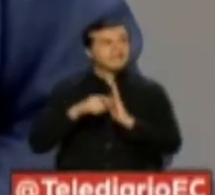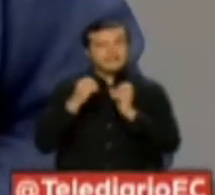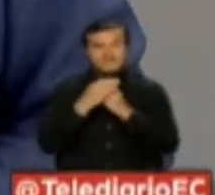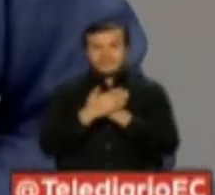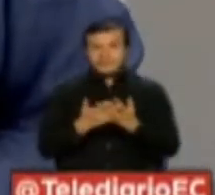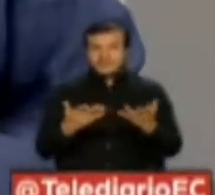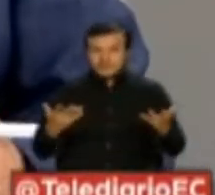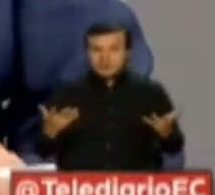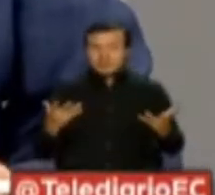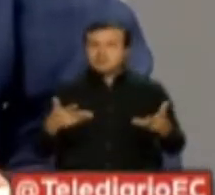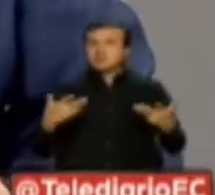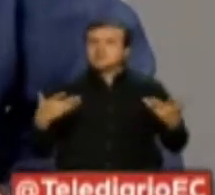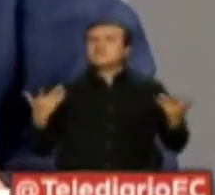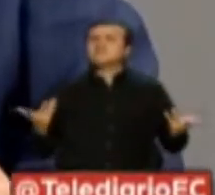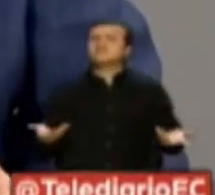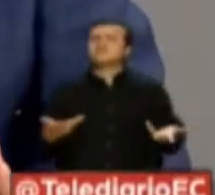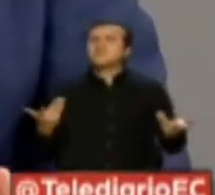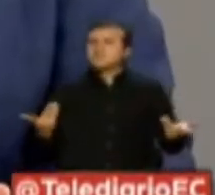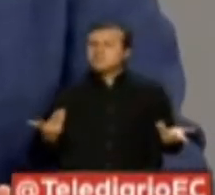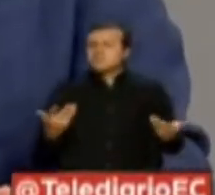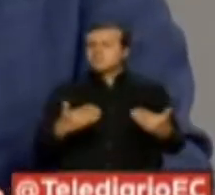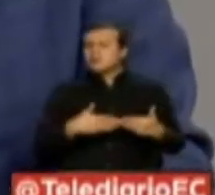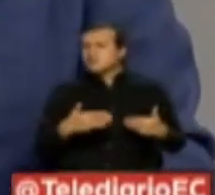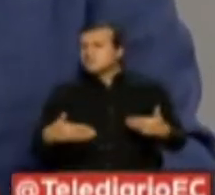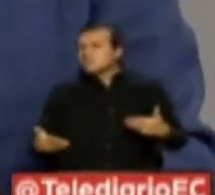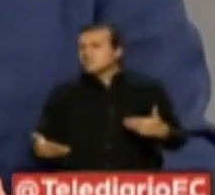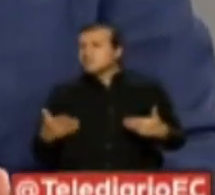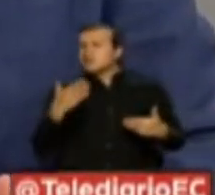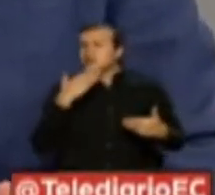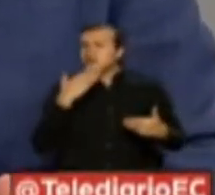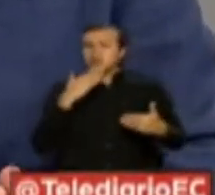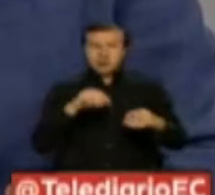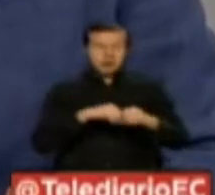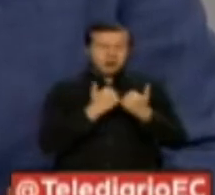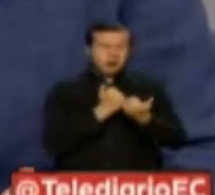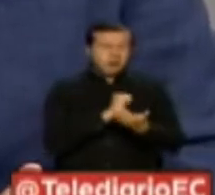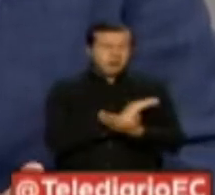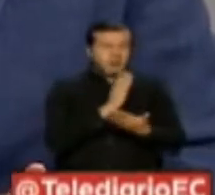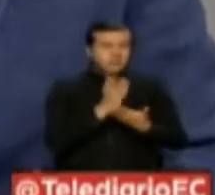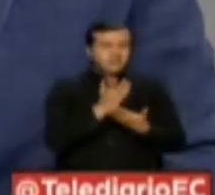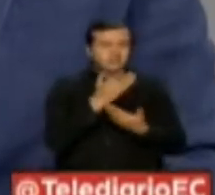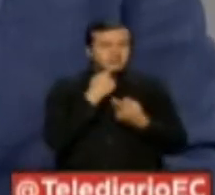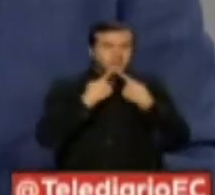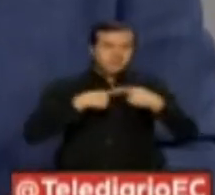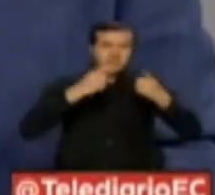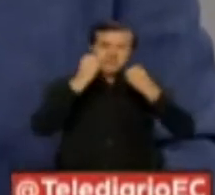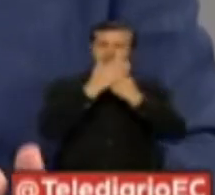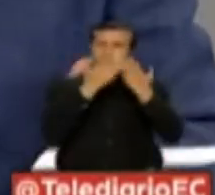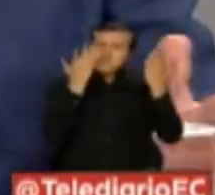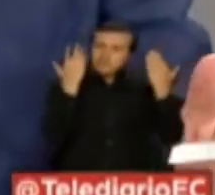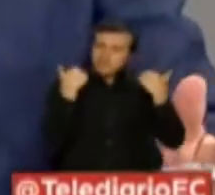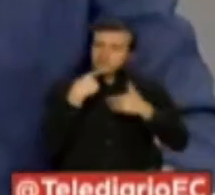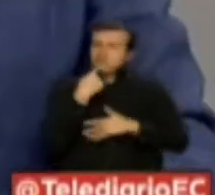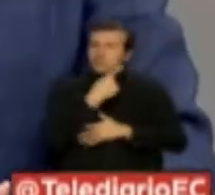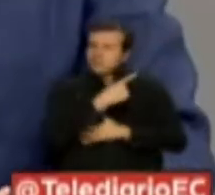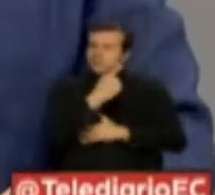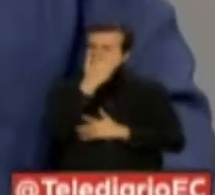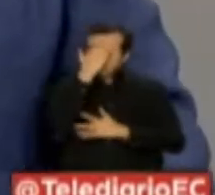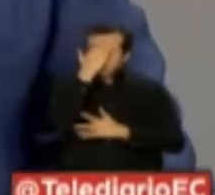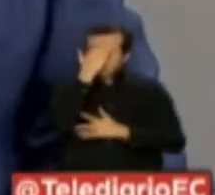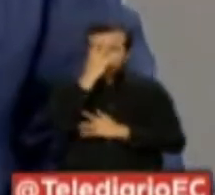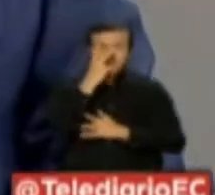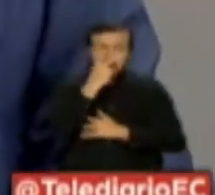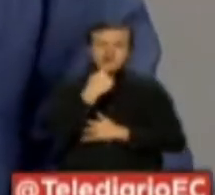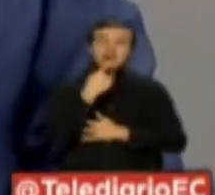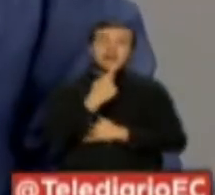7:16 a.m. ¿Qué es lo que viene? ¿Qué ocurre luego de que la Asamblea Nacional se pronunció en el sentido que todos hemos